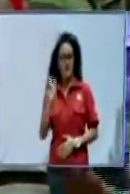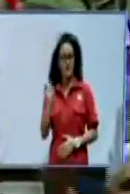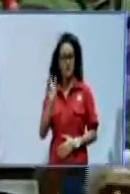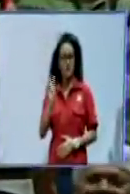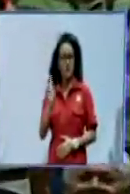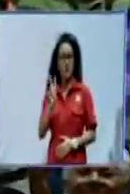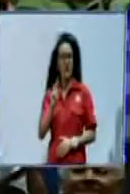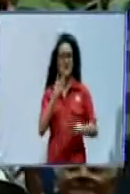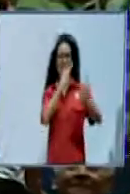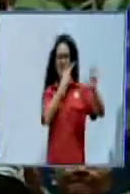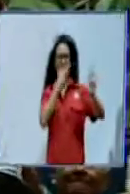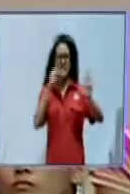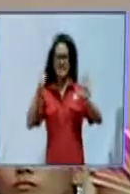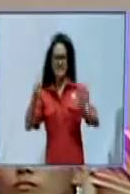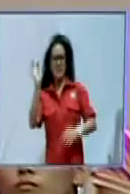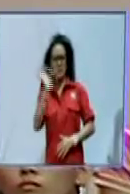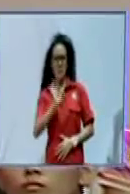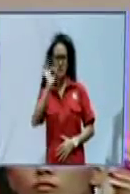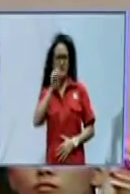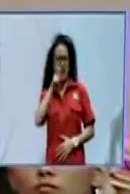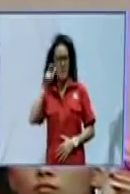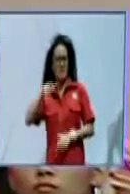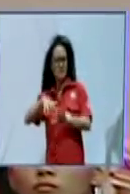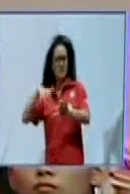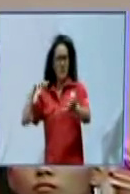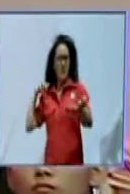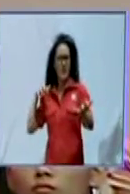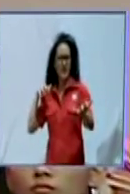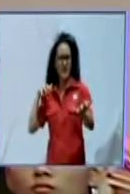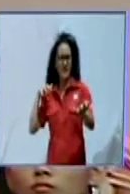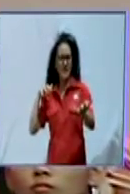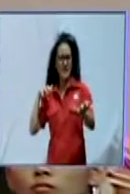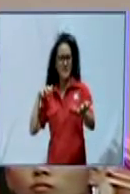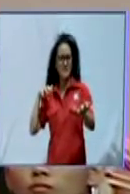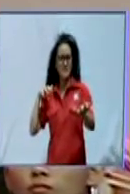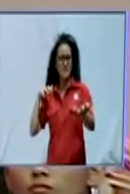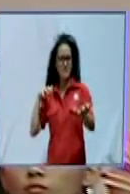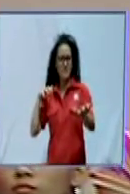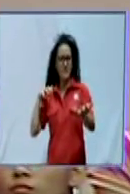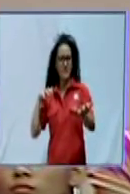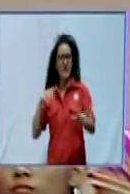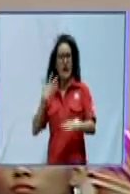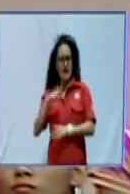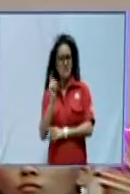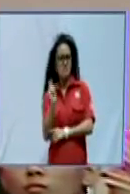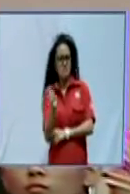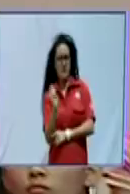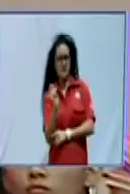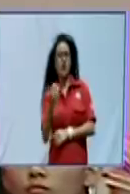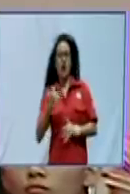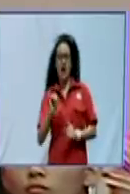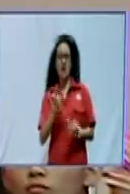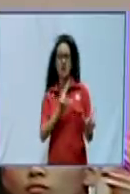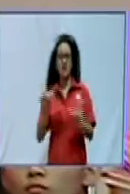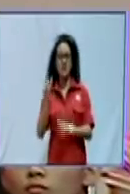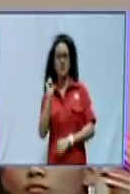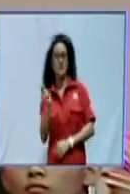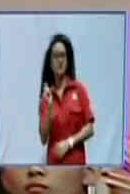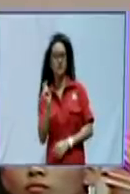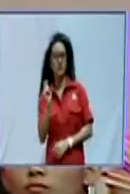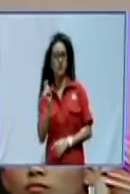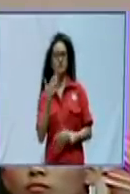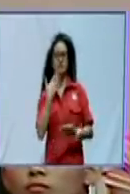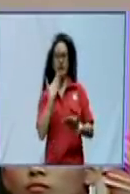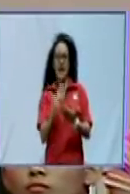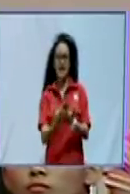el 76% de la población en edad de ser pensionado está pensionada, culpa de